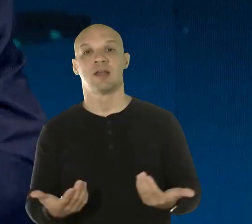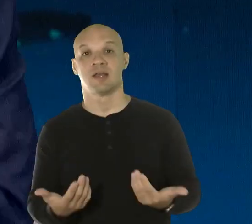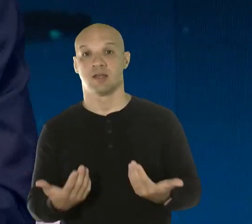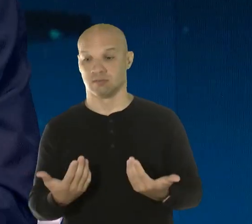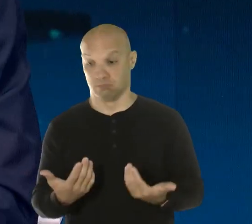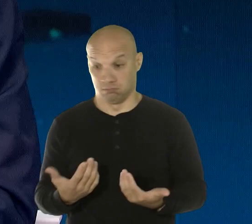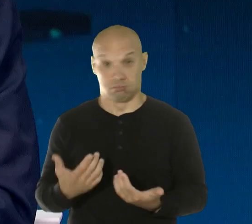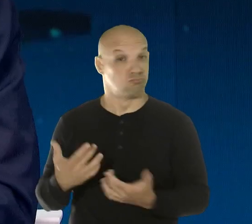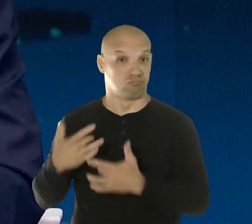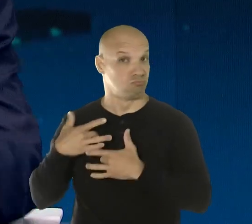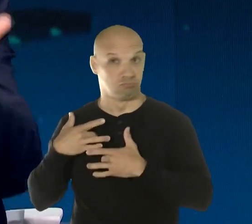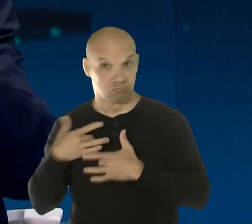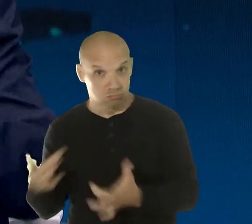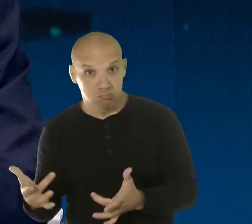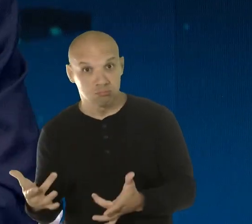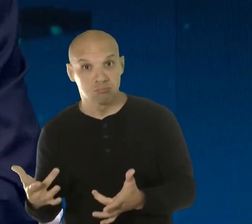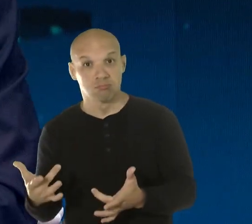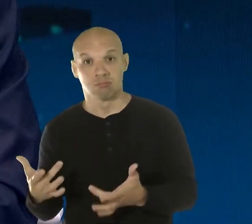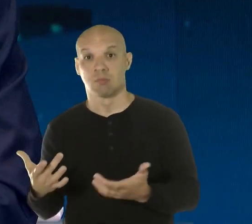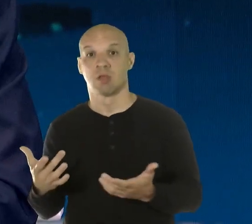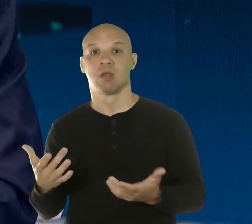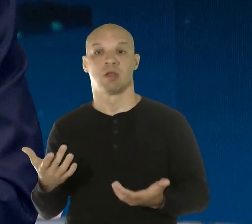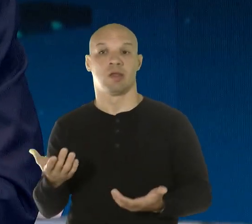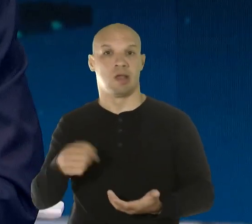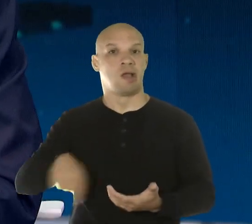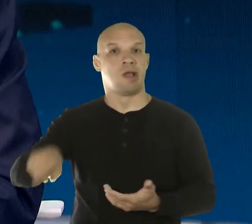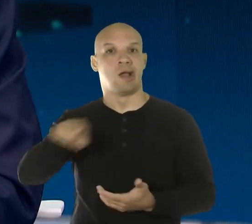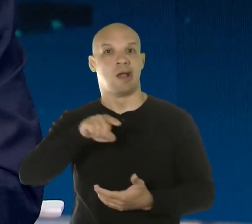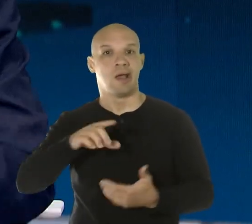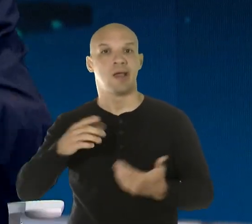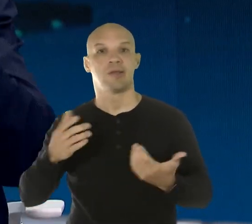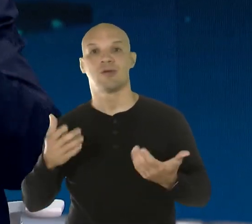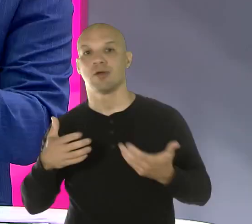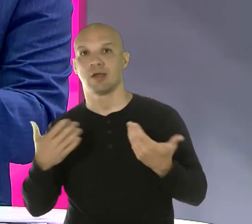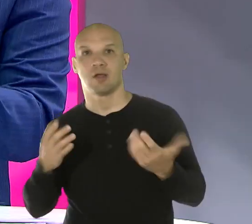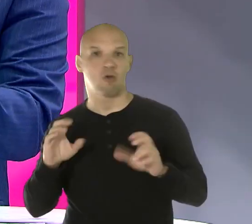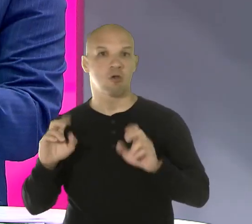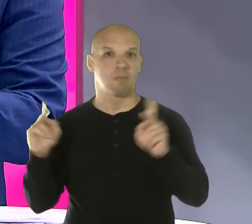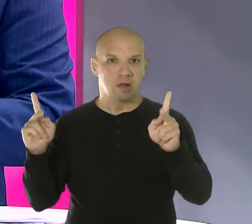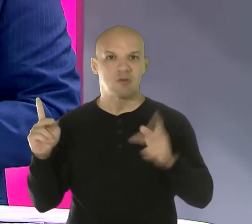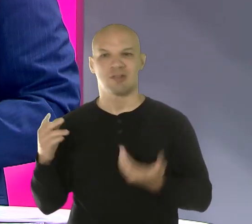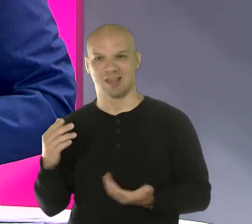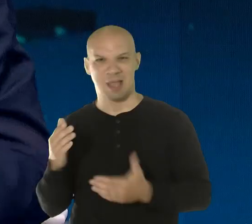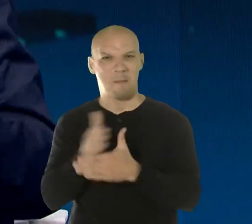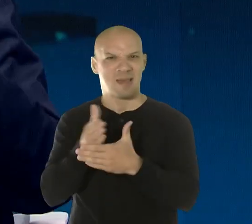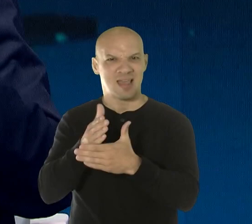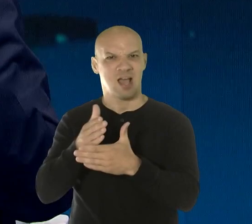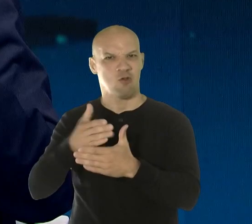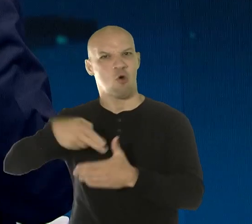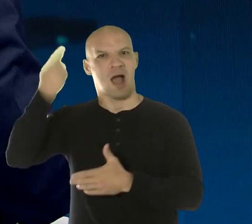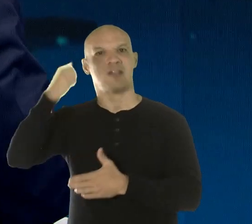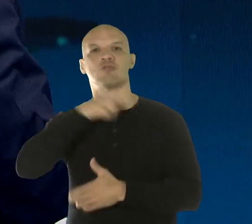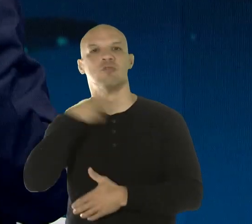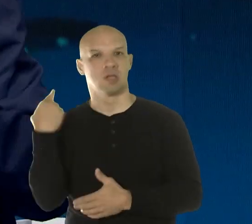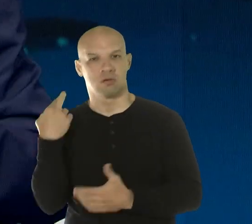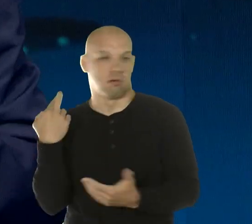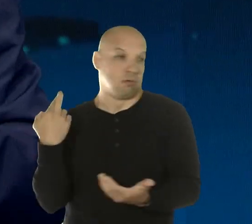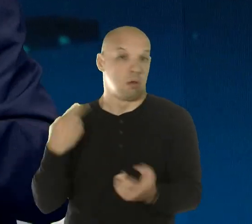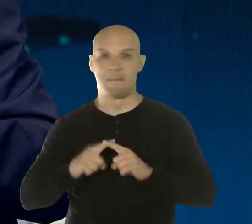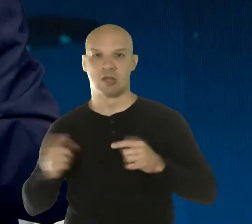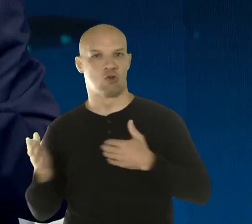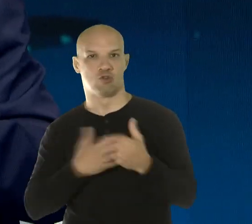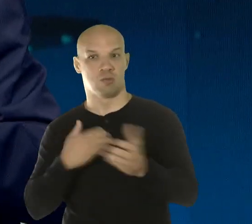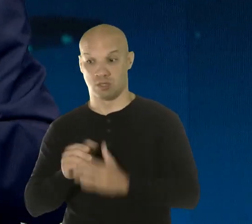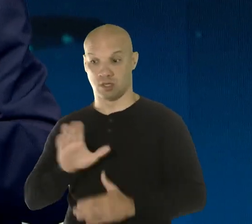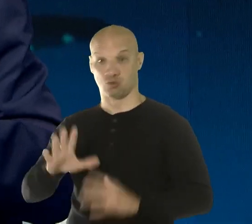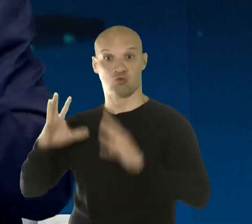ser valga redundancia, es banca de cierto alto riesgo. Pero de todas maneras, la implosión,